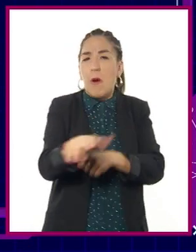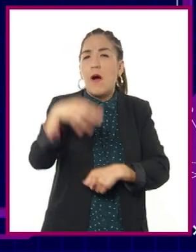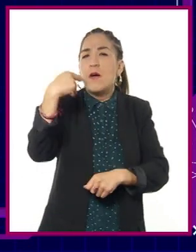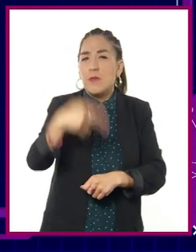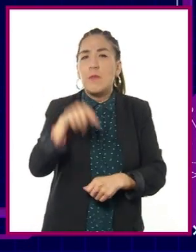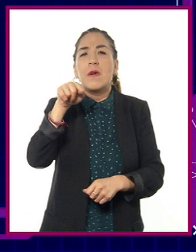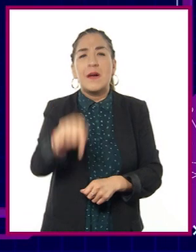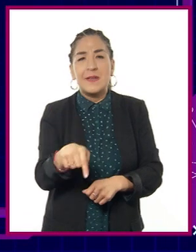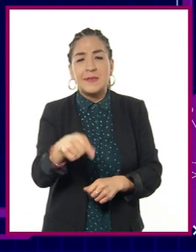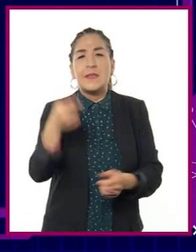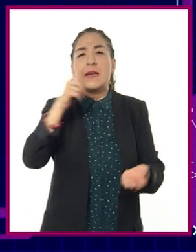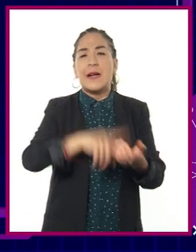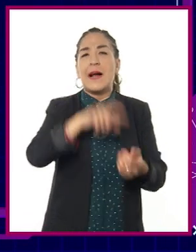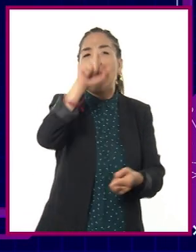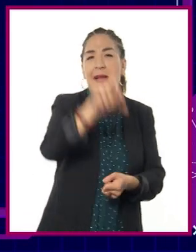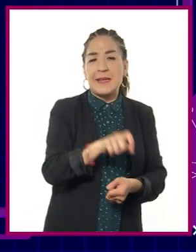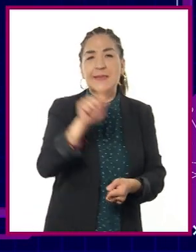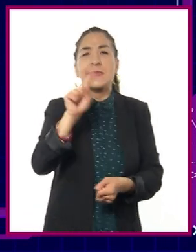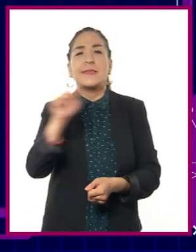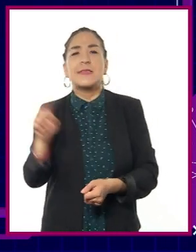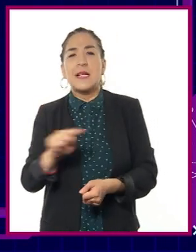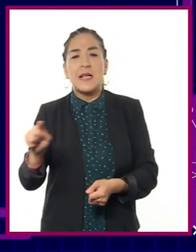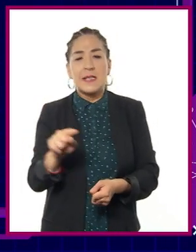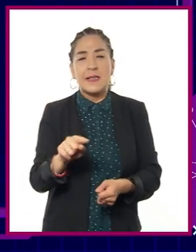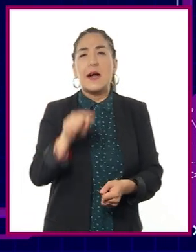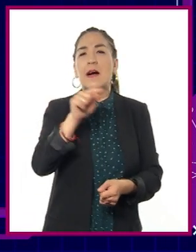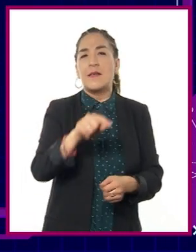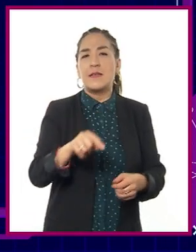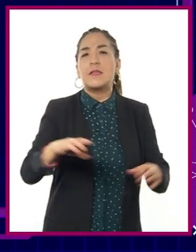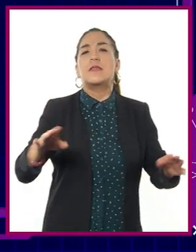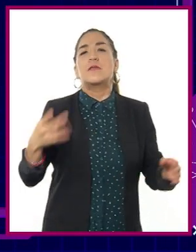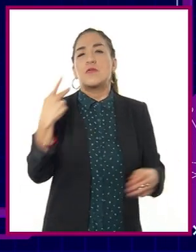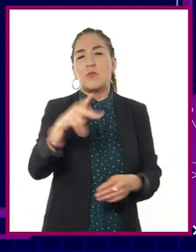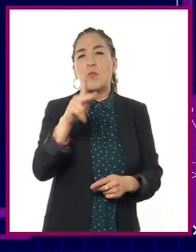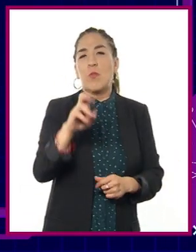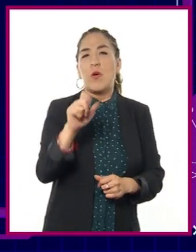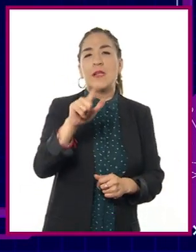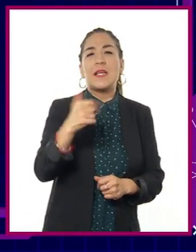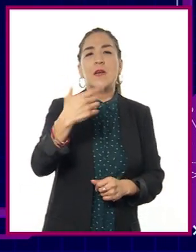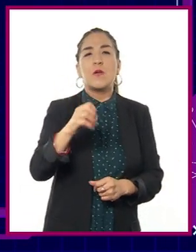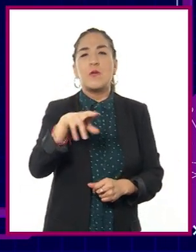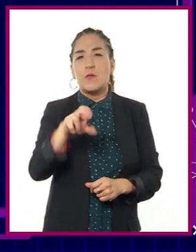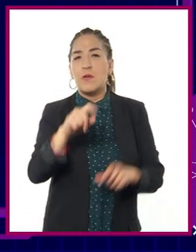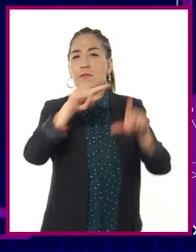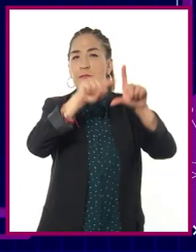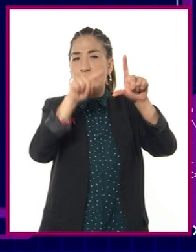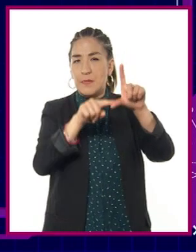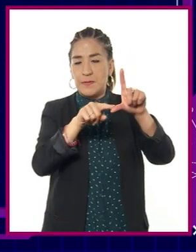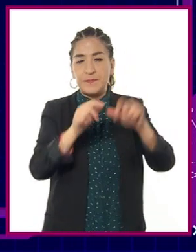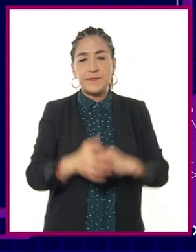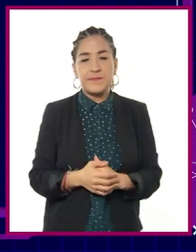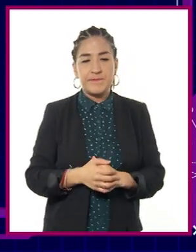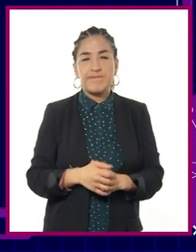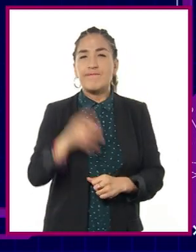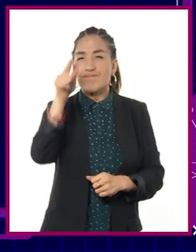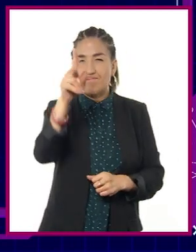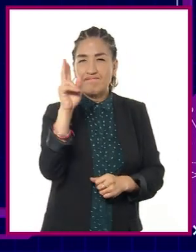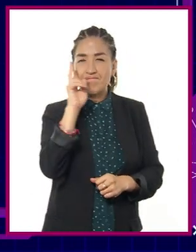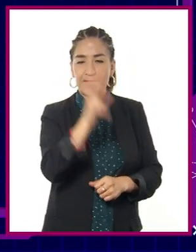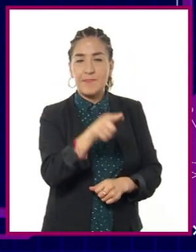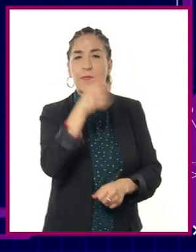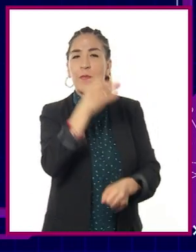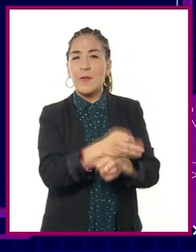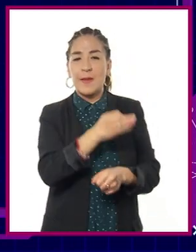el segmento XZ con respecto al polígono? Como se hace notar, el